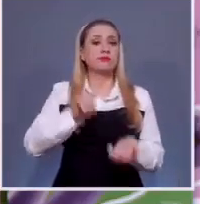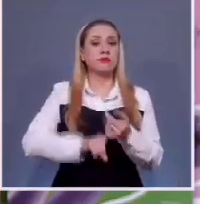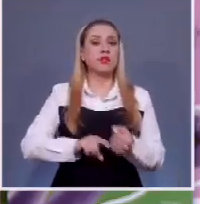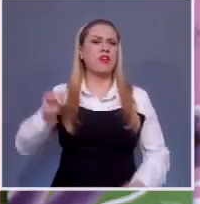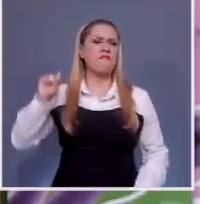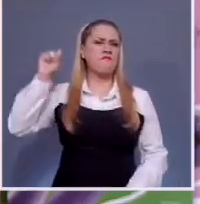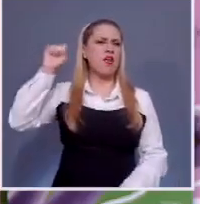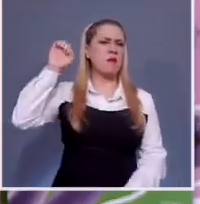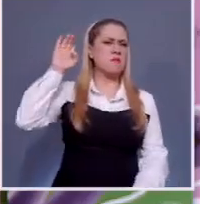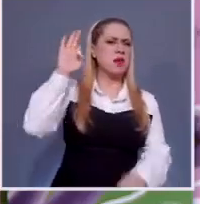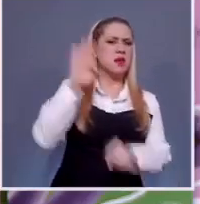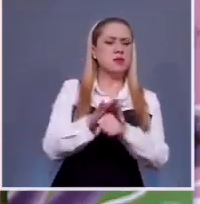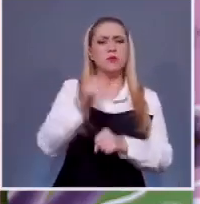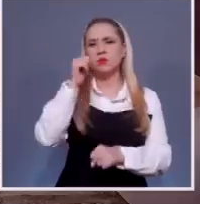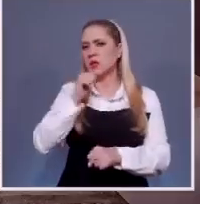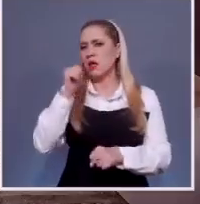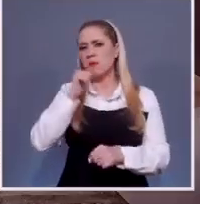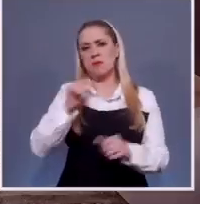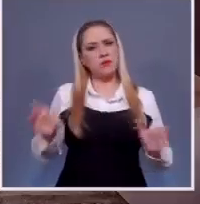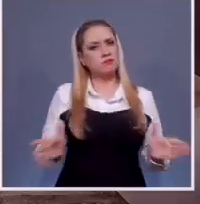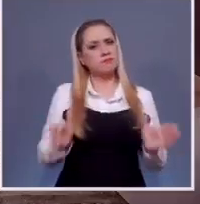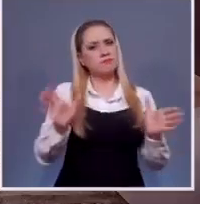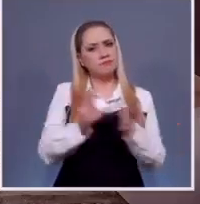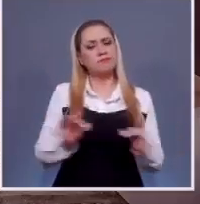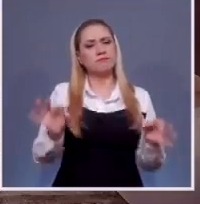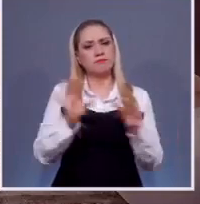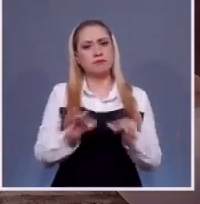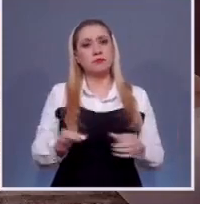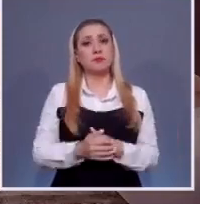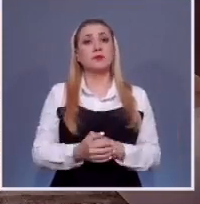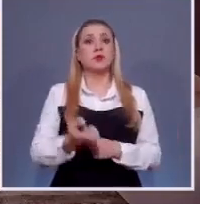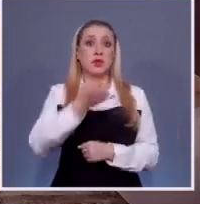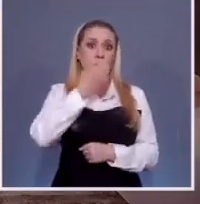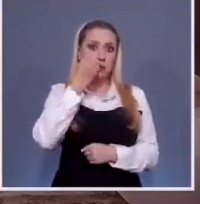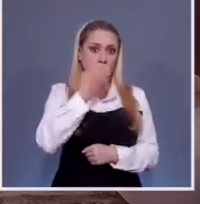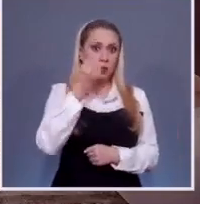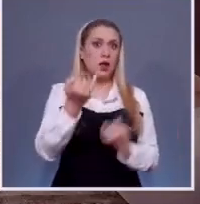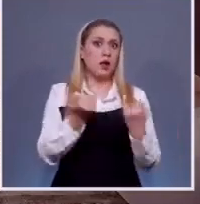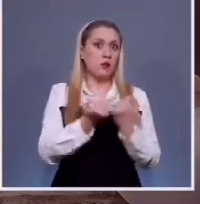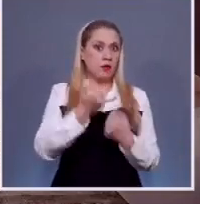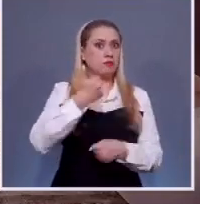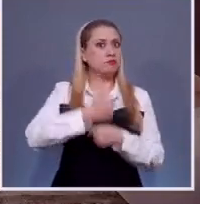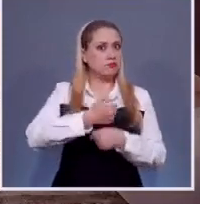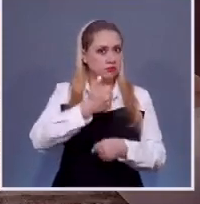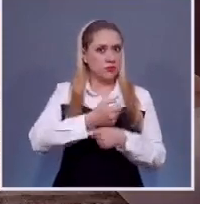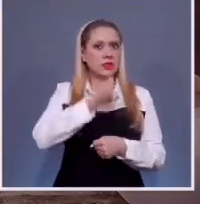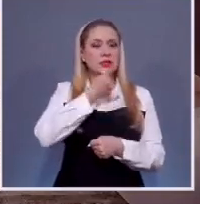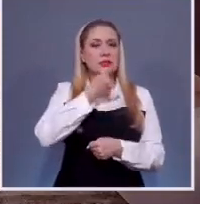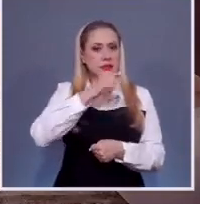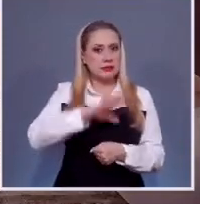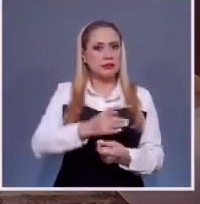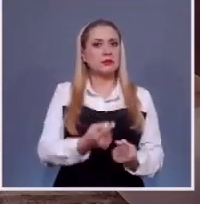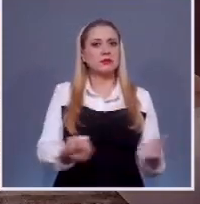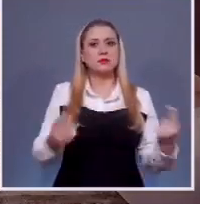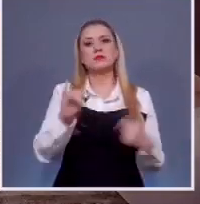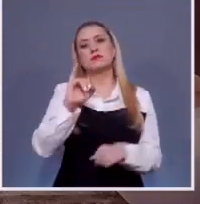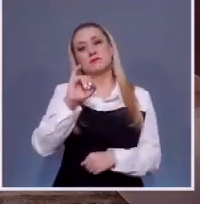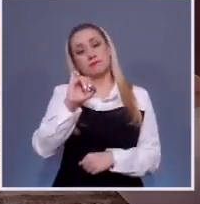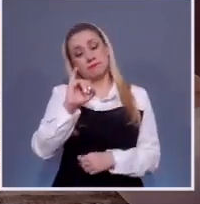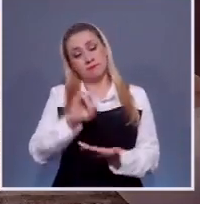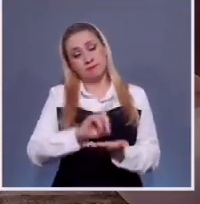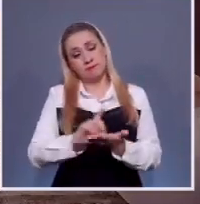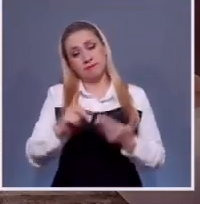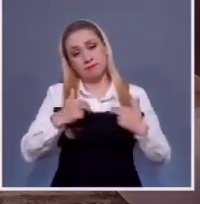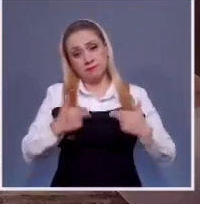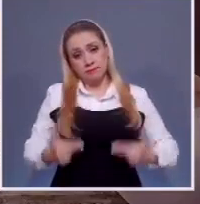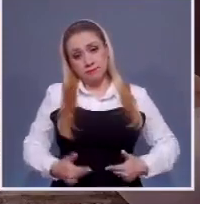impulsando mucho. Llevar el tema quizás a las escuelas, pero desde primaria, ¿no? Con las niñas. Pues derechos humanos y género va desde la